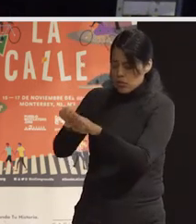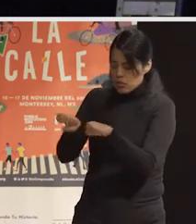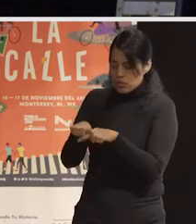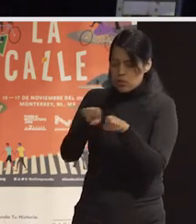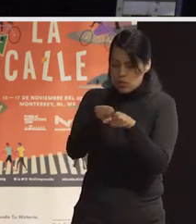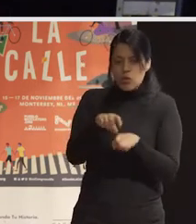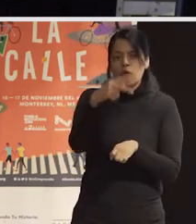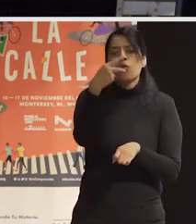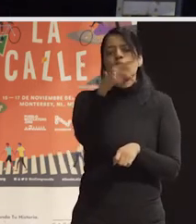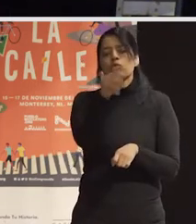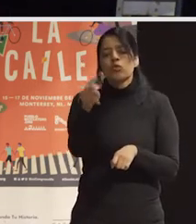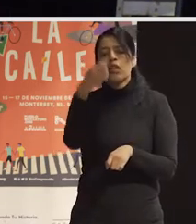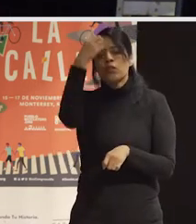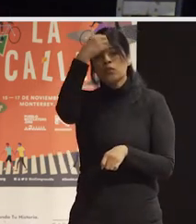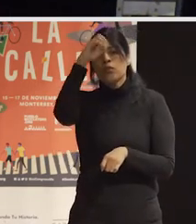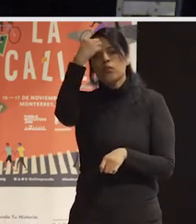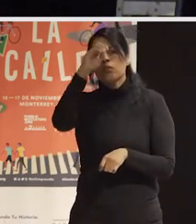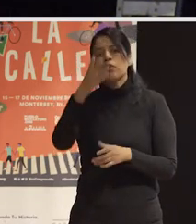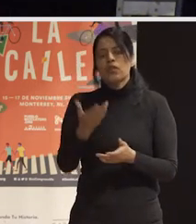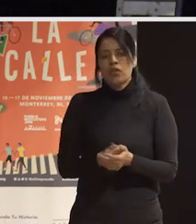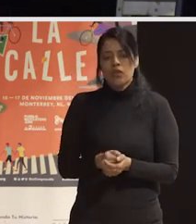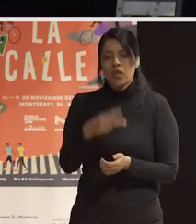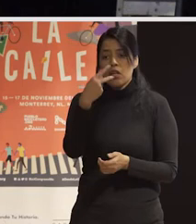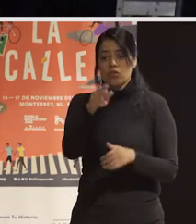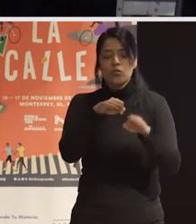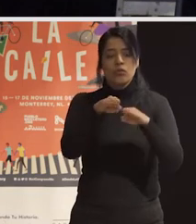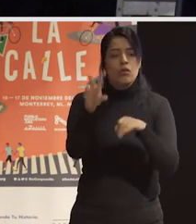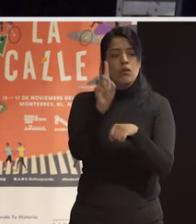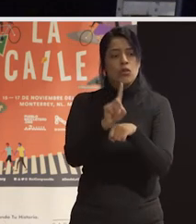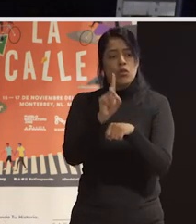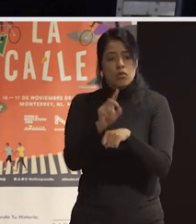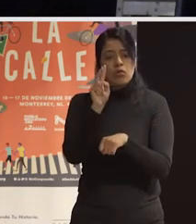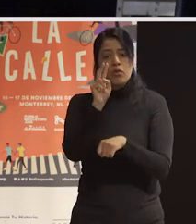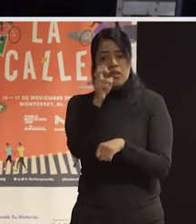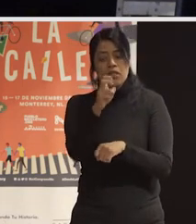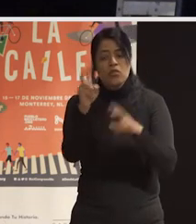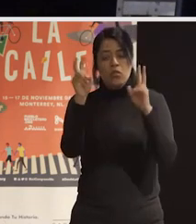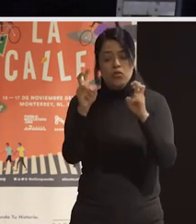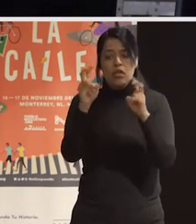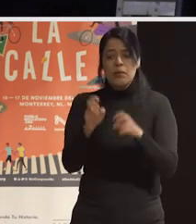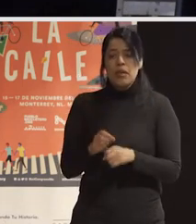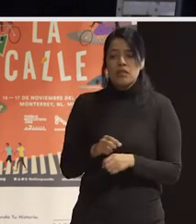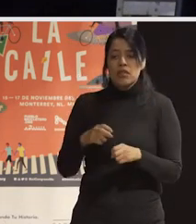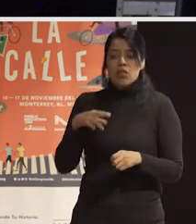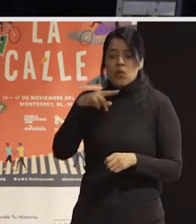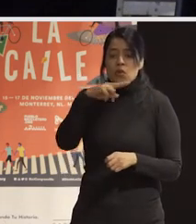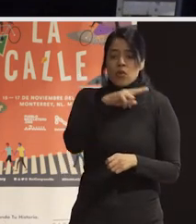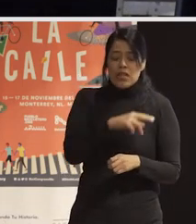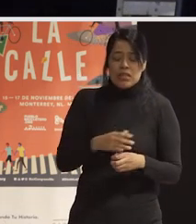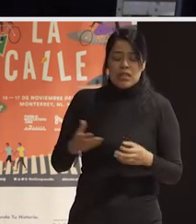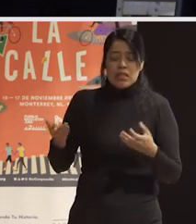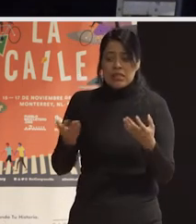esto no ustedes ven estos temas en su trabajo diario ven lo urgente que es actuar y no sólo